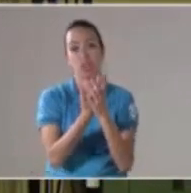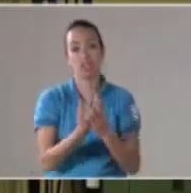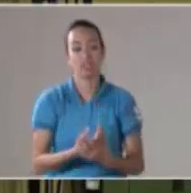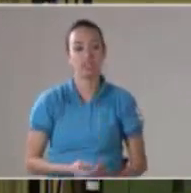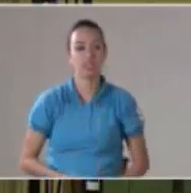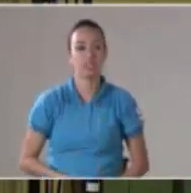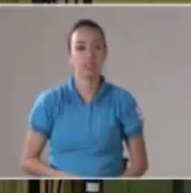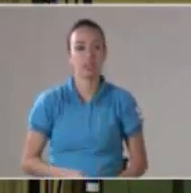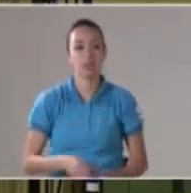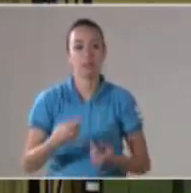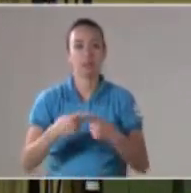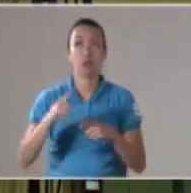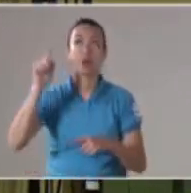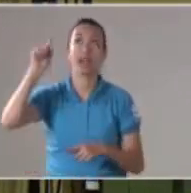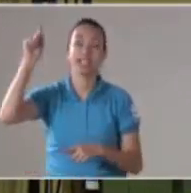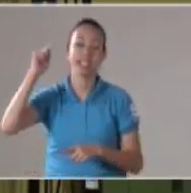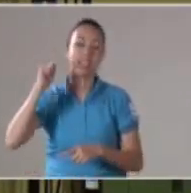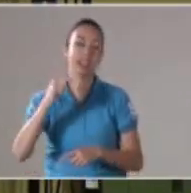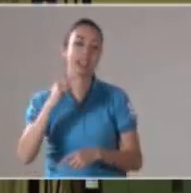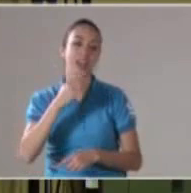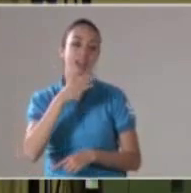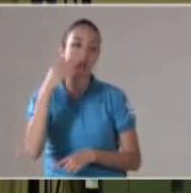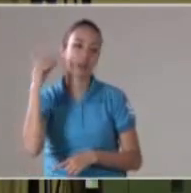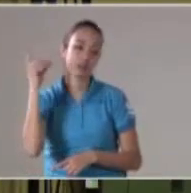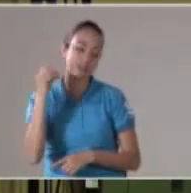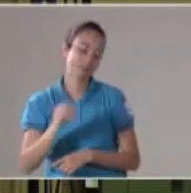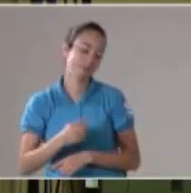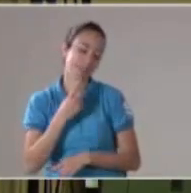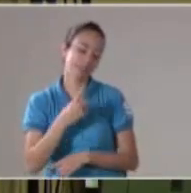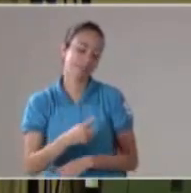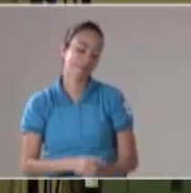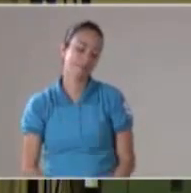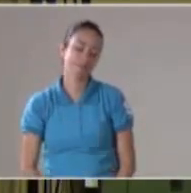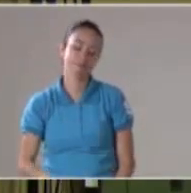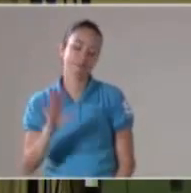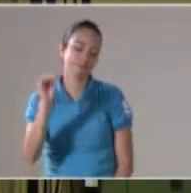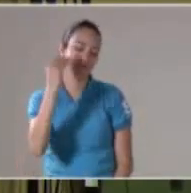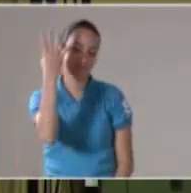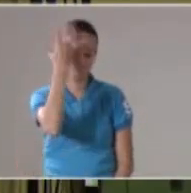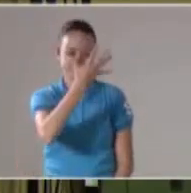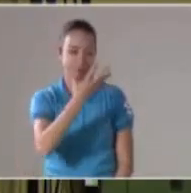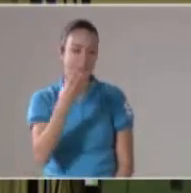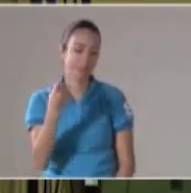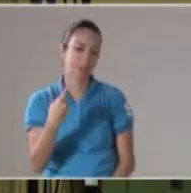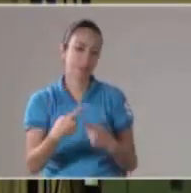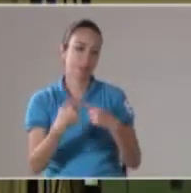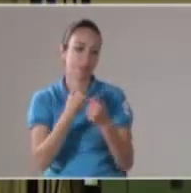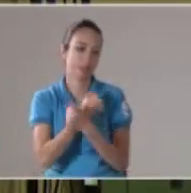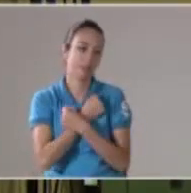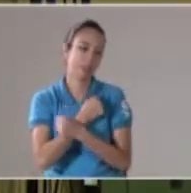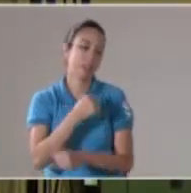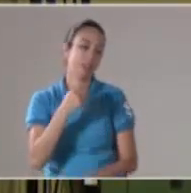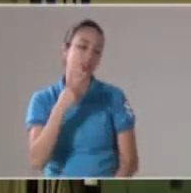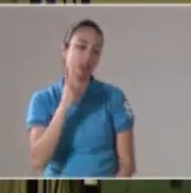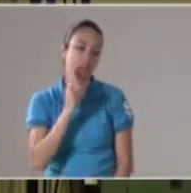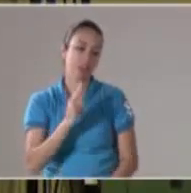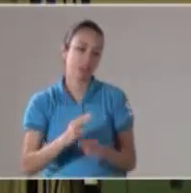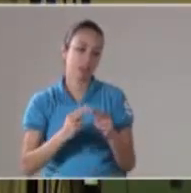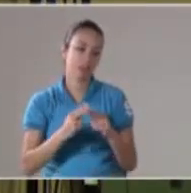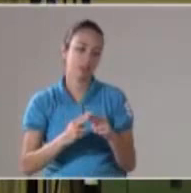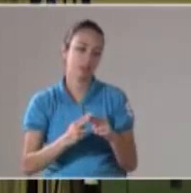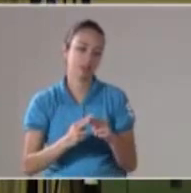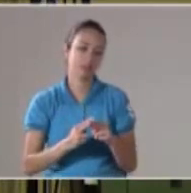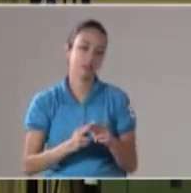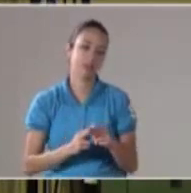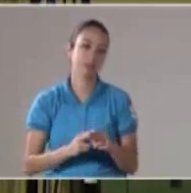Pero allá arriba, Dios diciendo, qué lindo. Por amor a mi nombre, por amor a la obra que yo hice, por